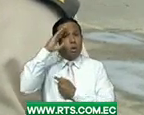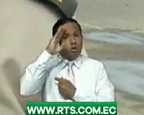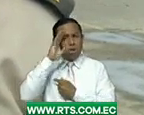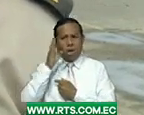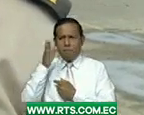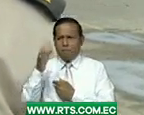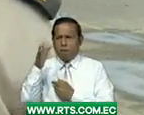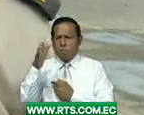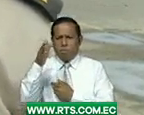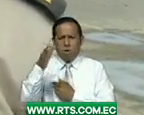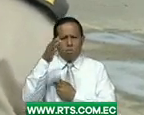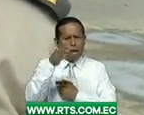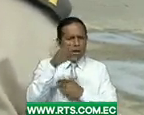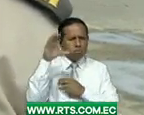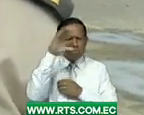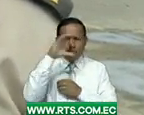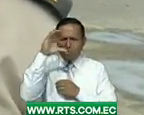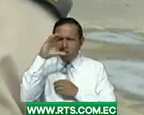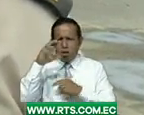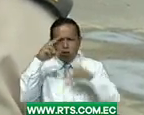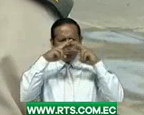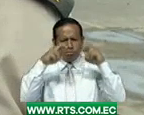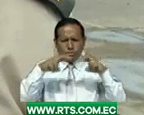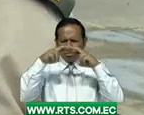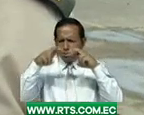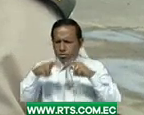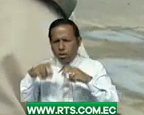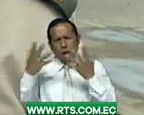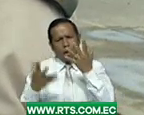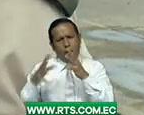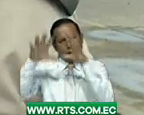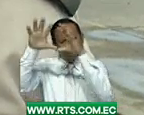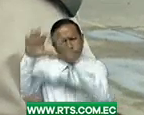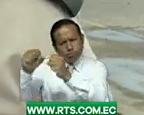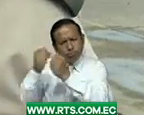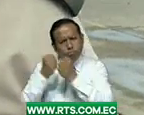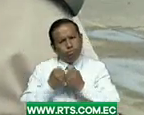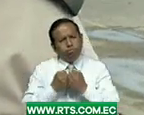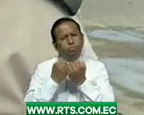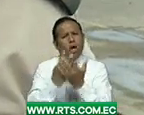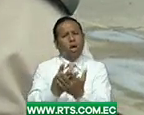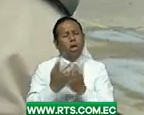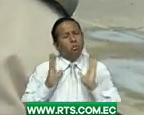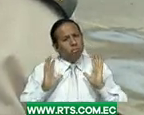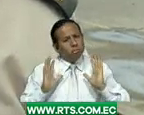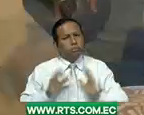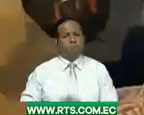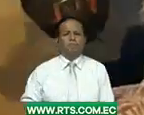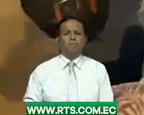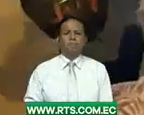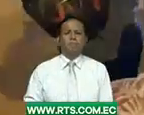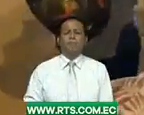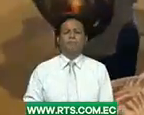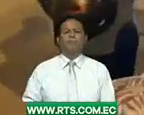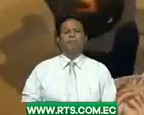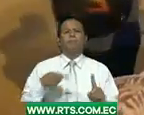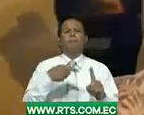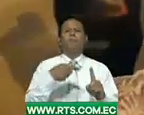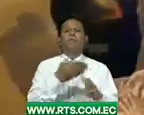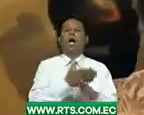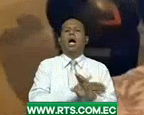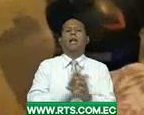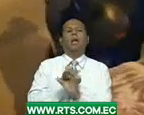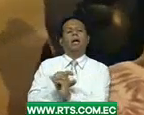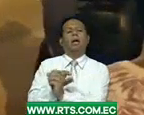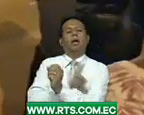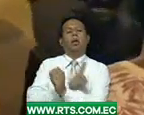las diligencias investigativas y actuando para actuar en fragancia y dar con los autores de este hecho. Santos se retiró hace 2 años